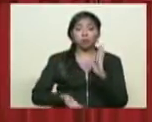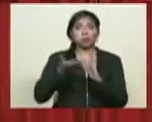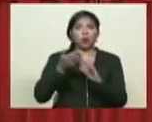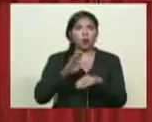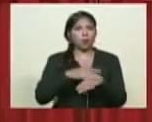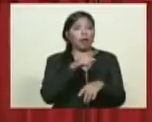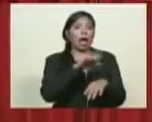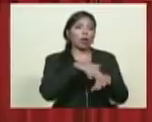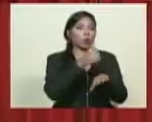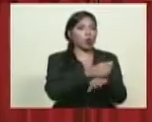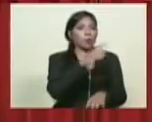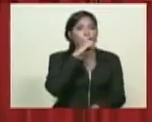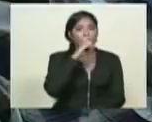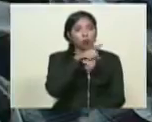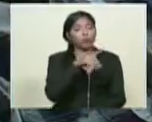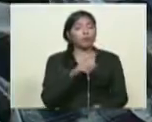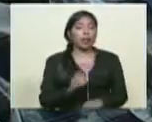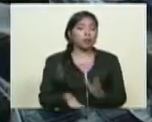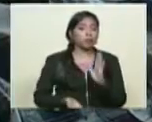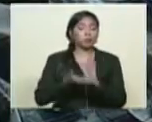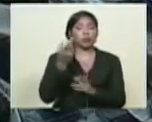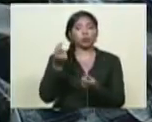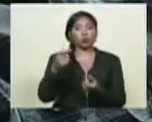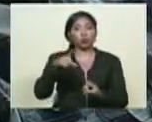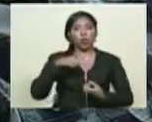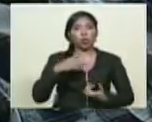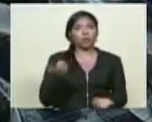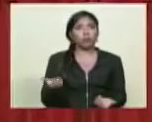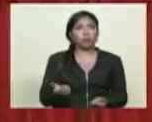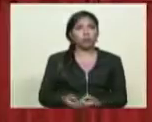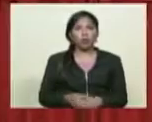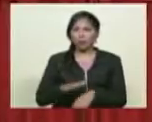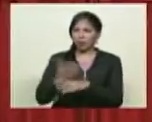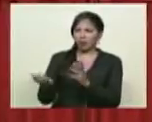sueldos. Y cuando no hay aumento de sueldo, ¿por qué hay inflación?